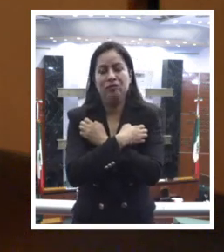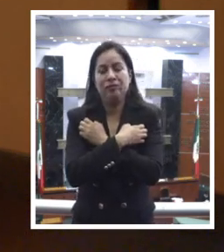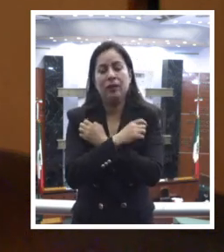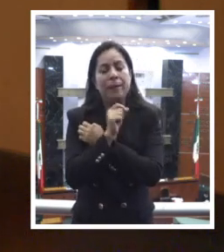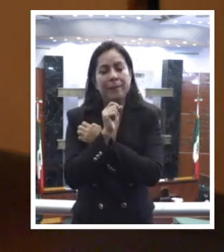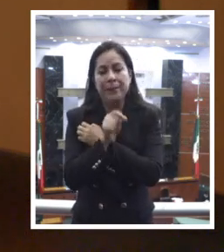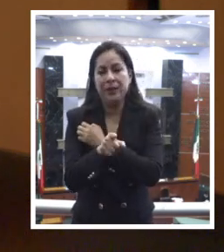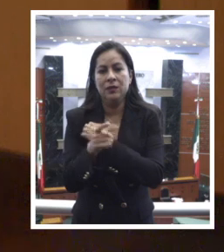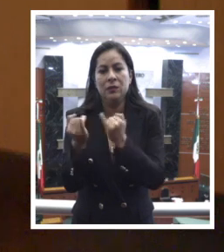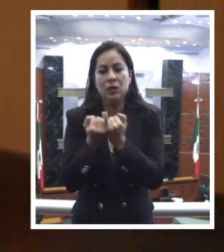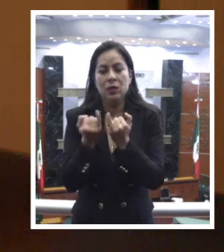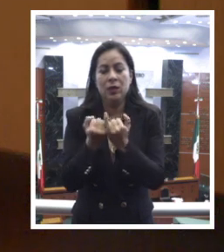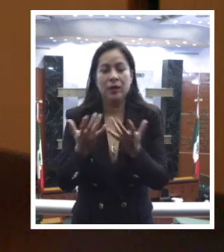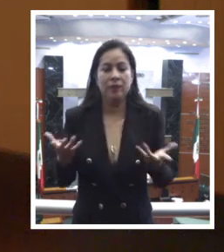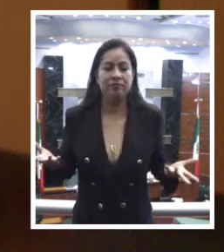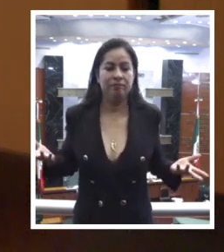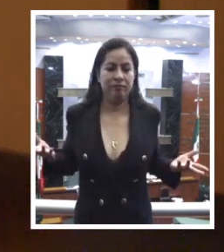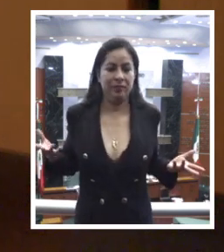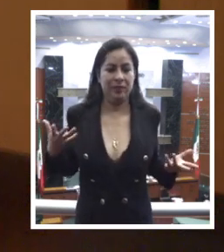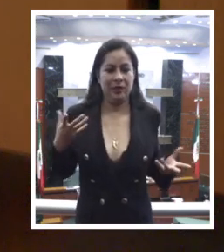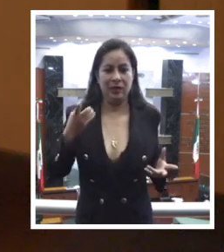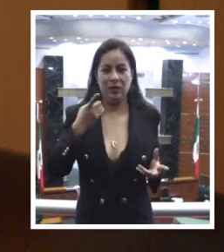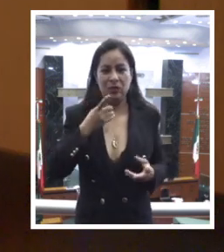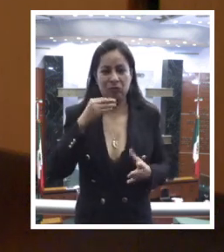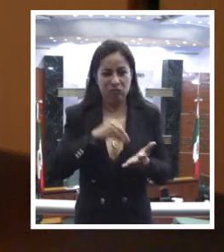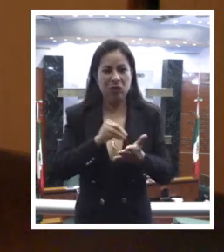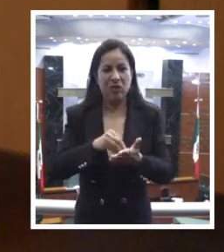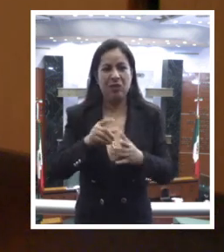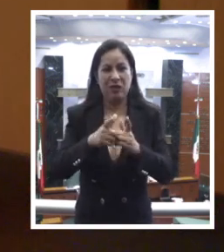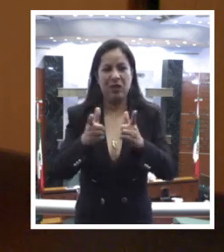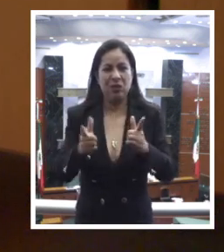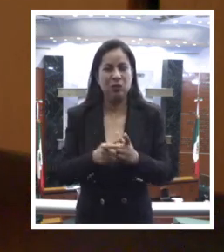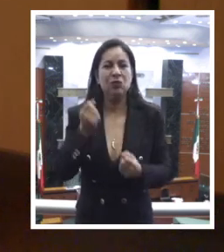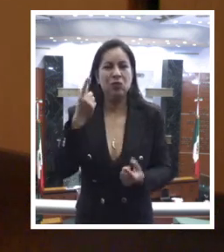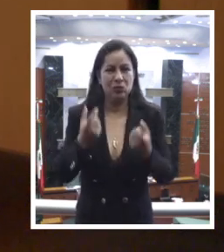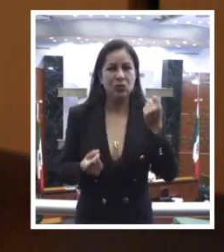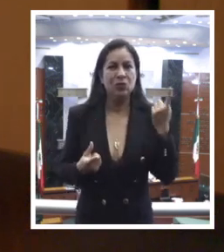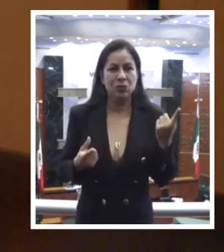Asimismo, pues hay, diríamos, todavía en algunos sectores